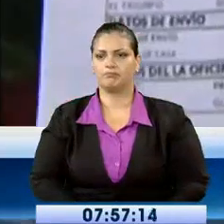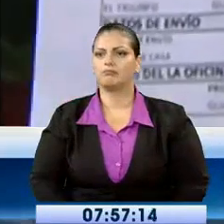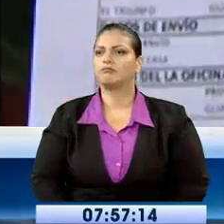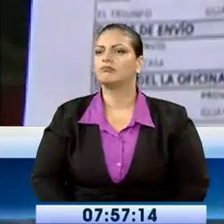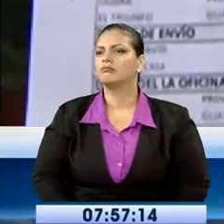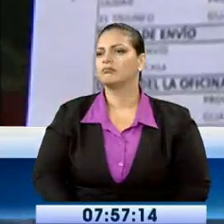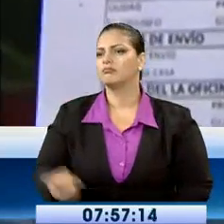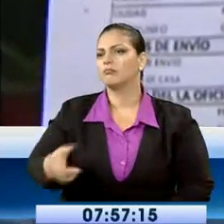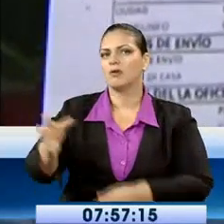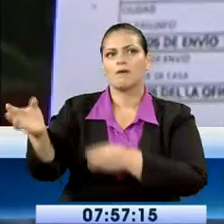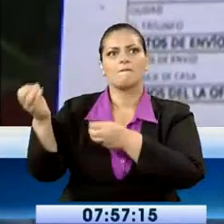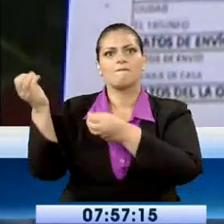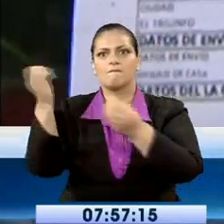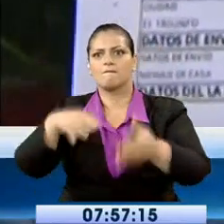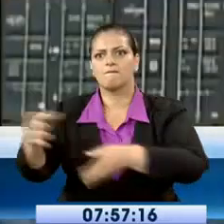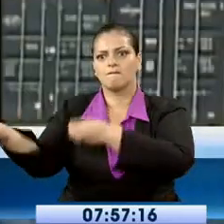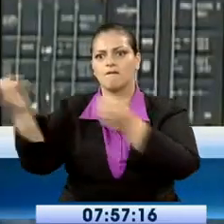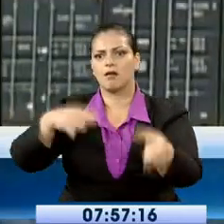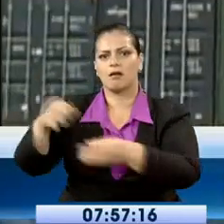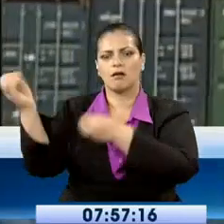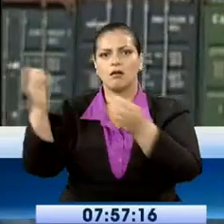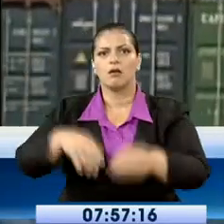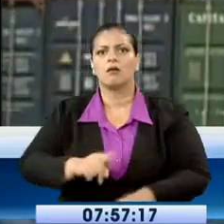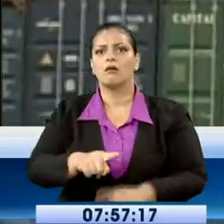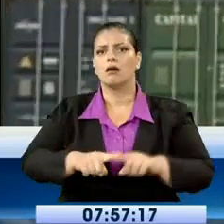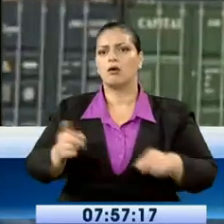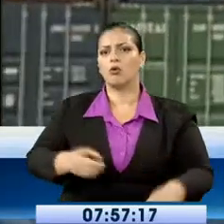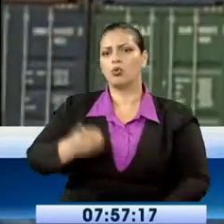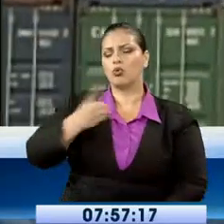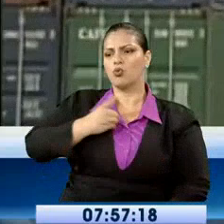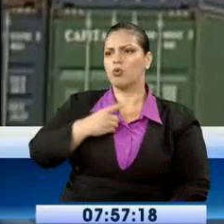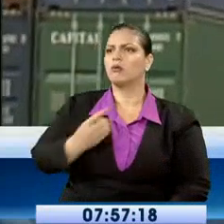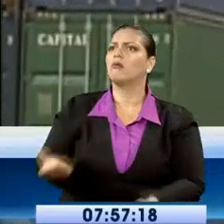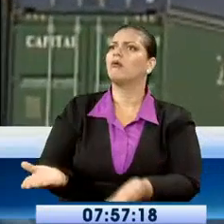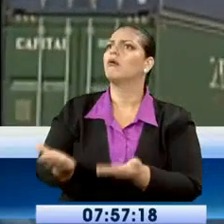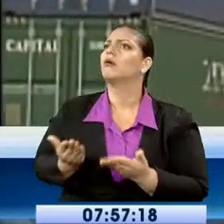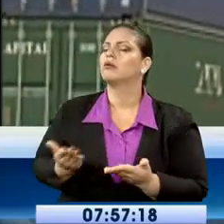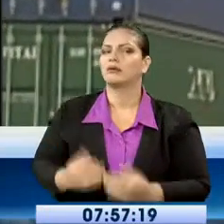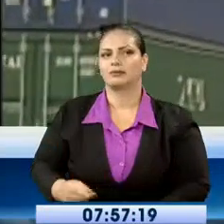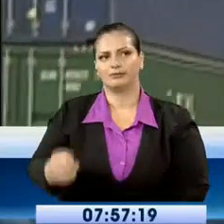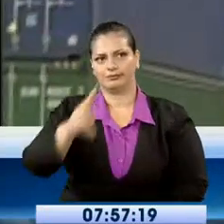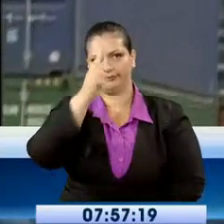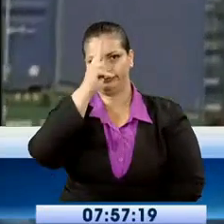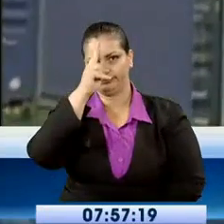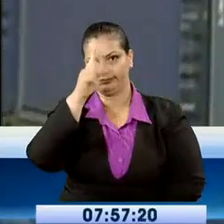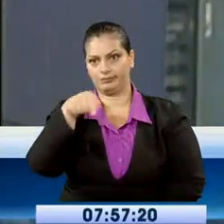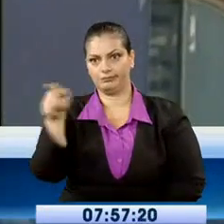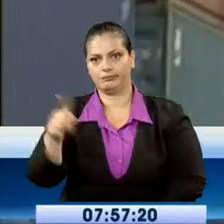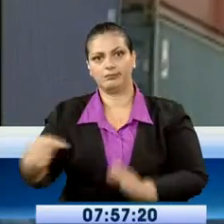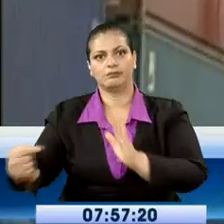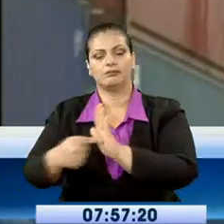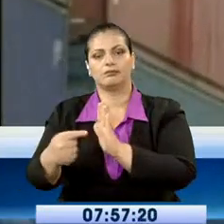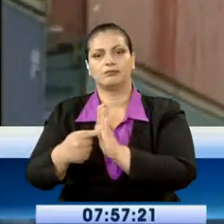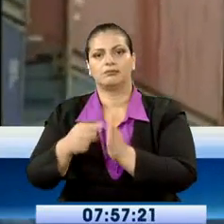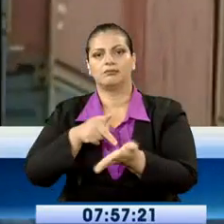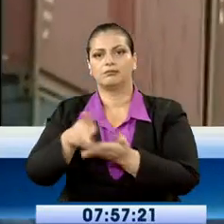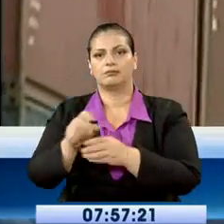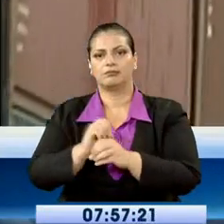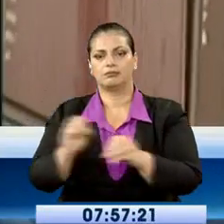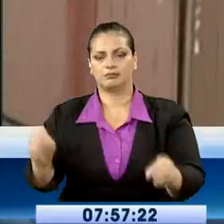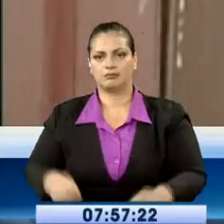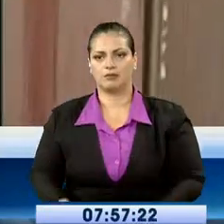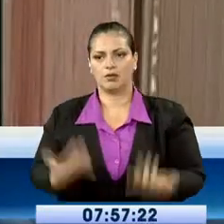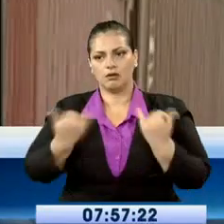de los dueños. De esa forma, evitaba el pago de impuestos. La Fiscalía lo que hizo fue las gestiones